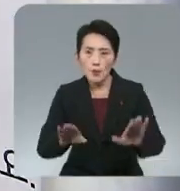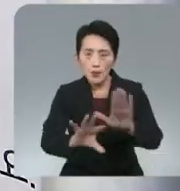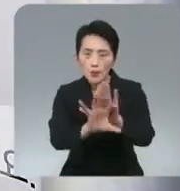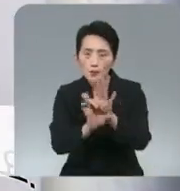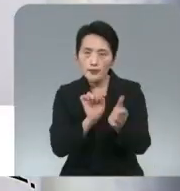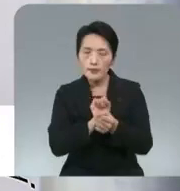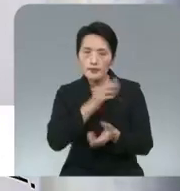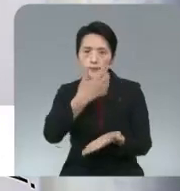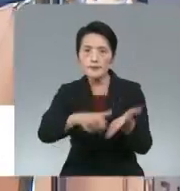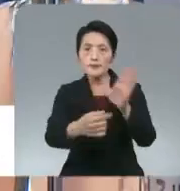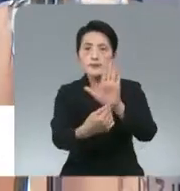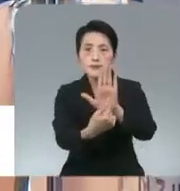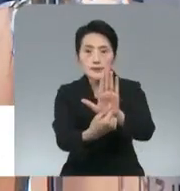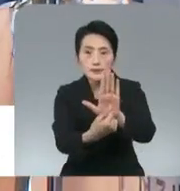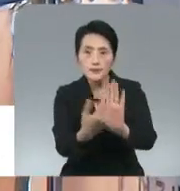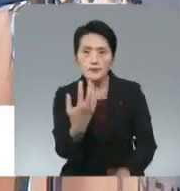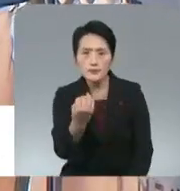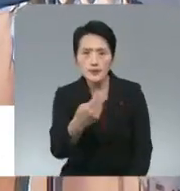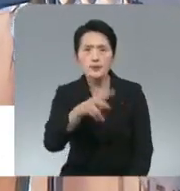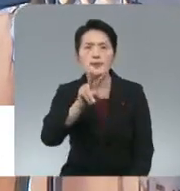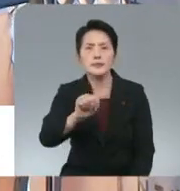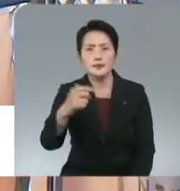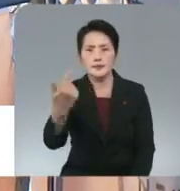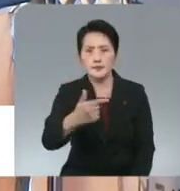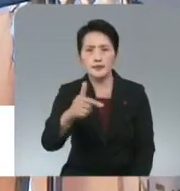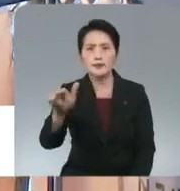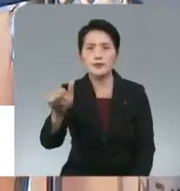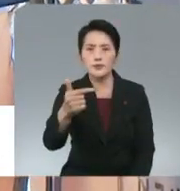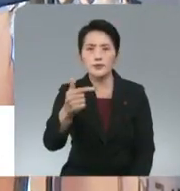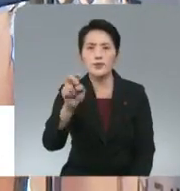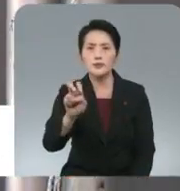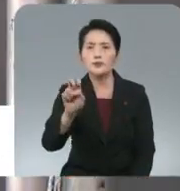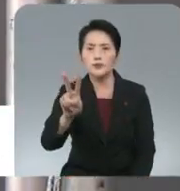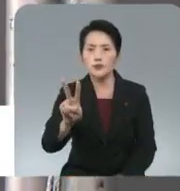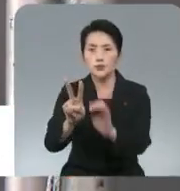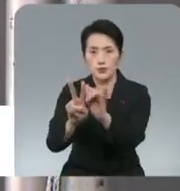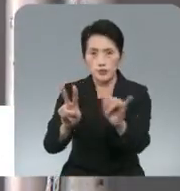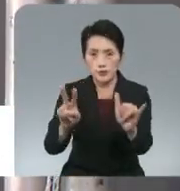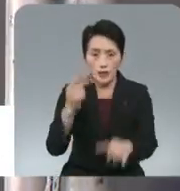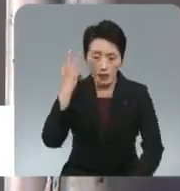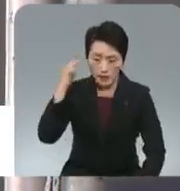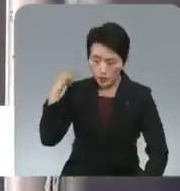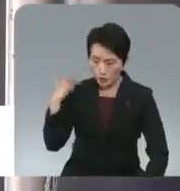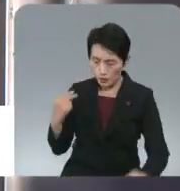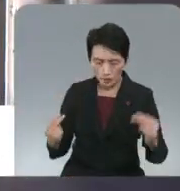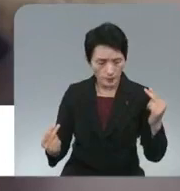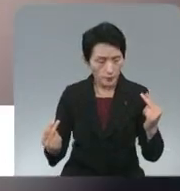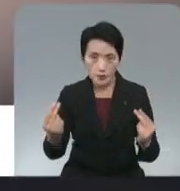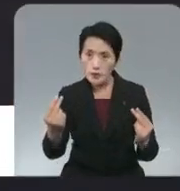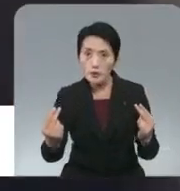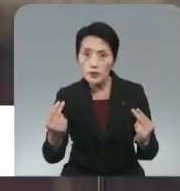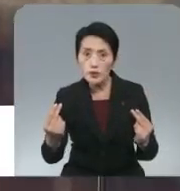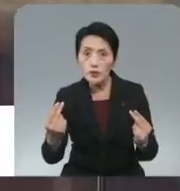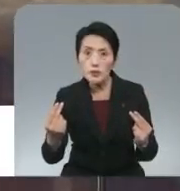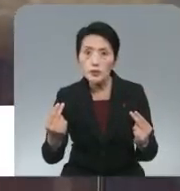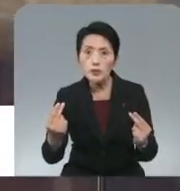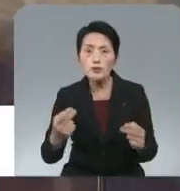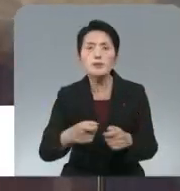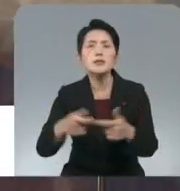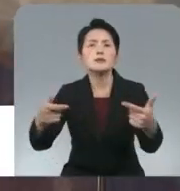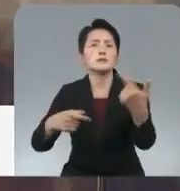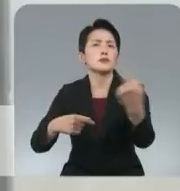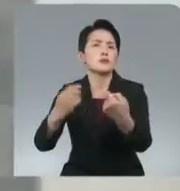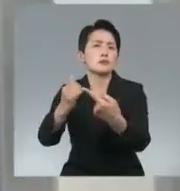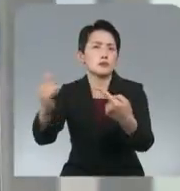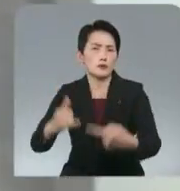que se suma el objetivo gubernamental de Elevar hasta el 75%, la tasa de vacunación de refuerzo a grupos considerados como de riesgo